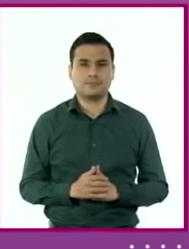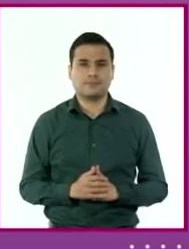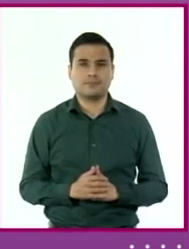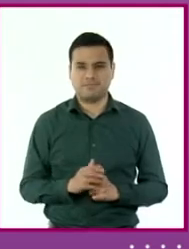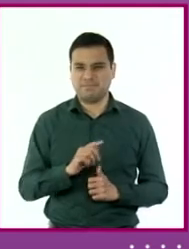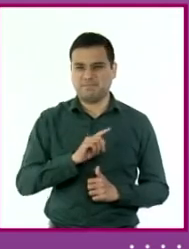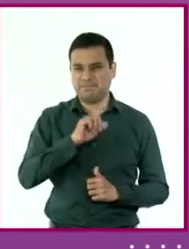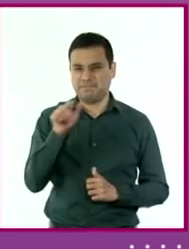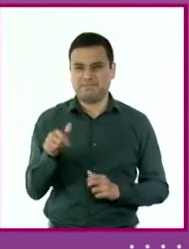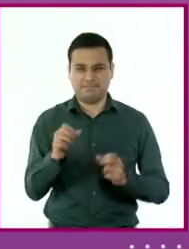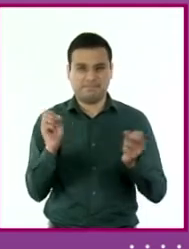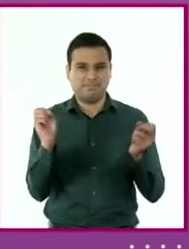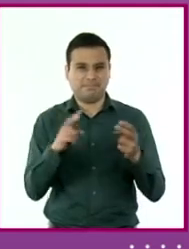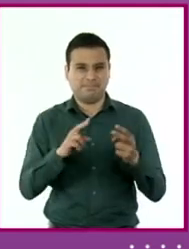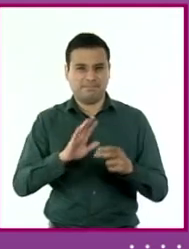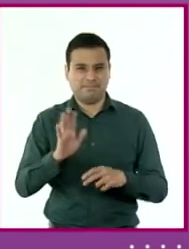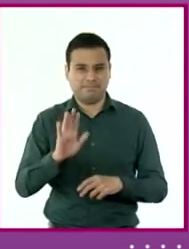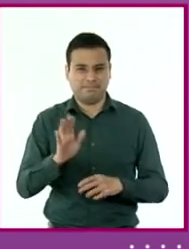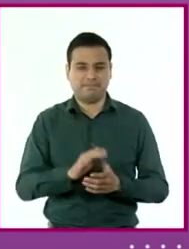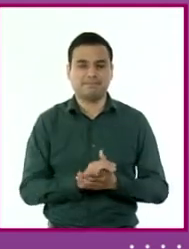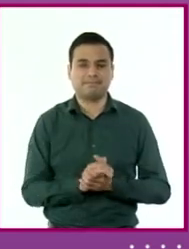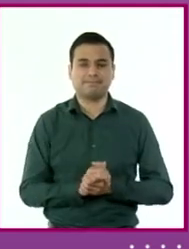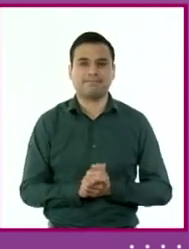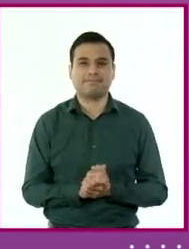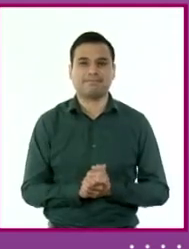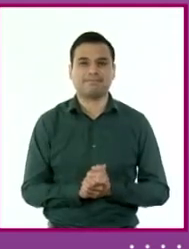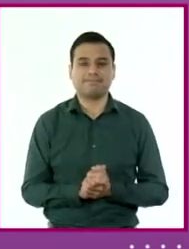Después nos vemos.